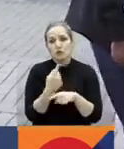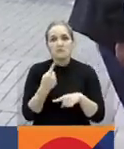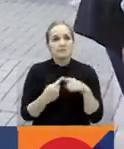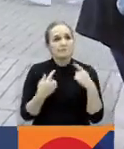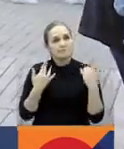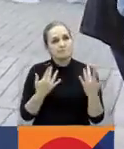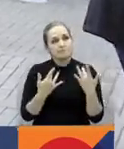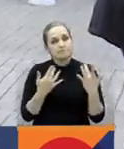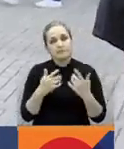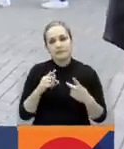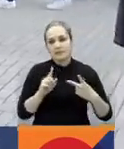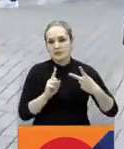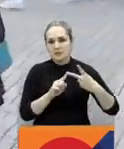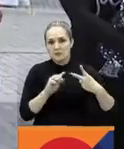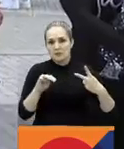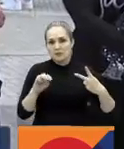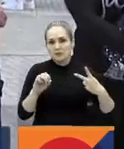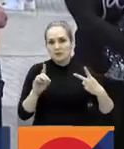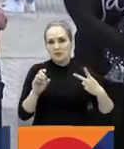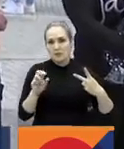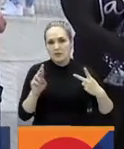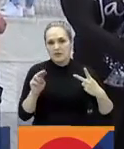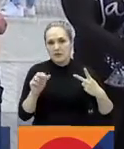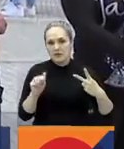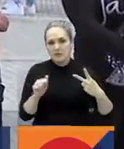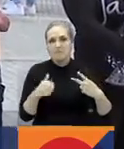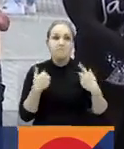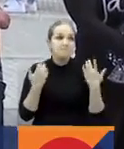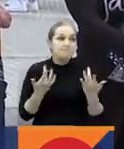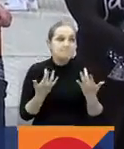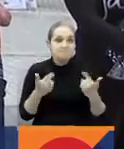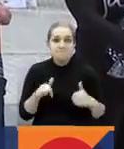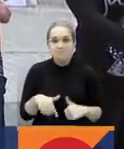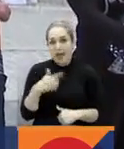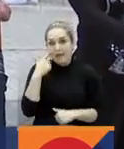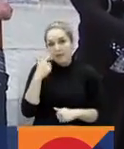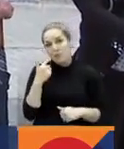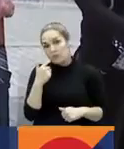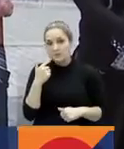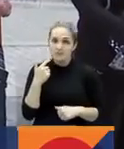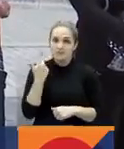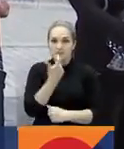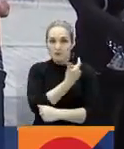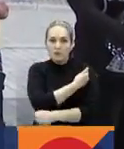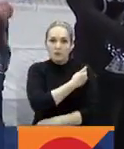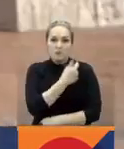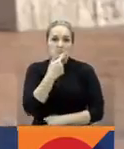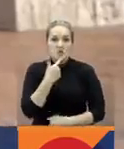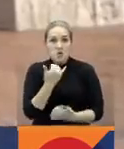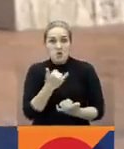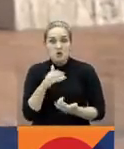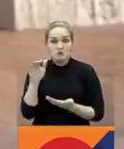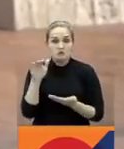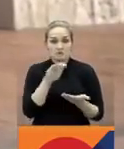tener la segunda dosis de Moderna. Estamos aquí esperando a ver si podemos vacunarnos la Moderna, dijeron que llegaba hoy. Tenemos de todas las otras